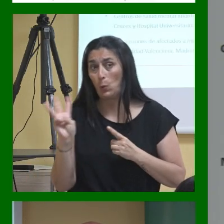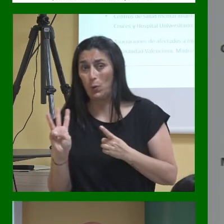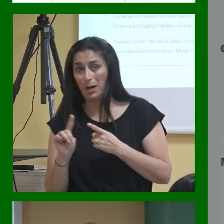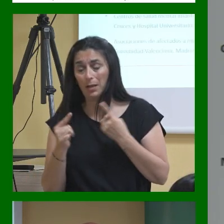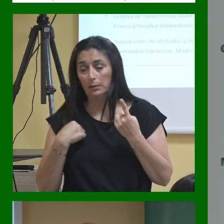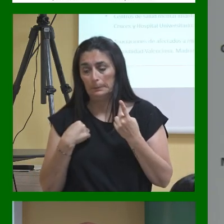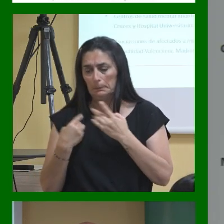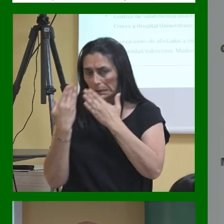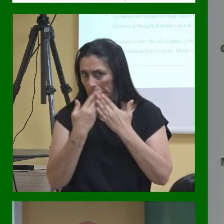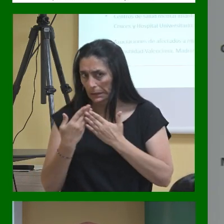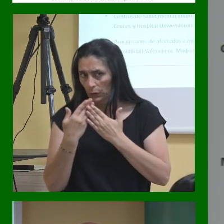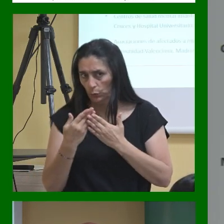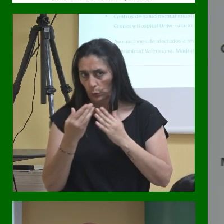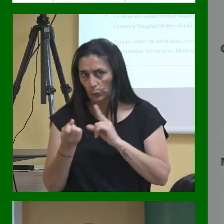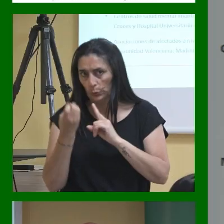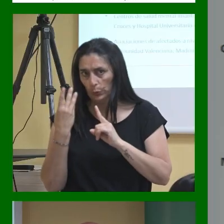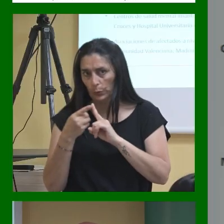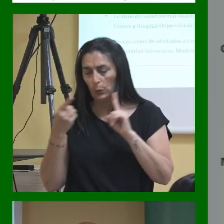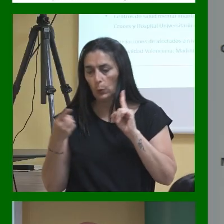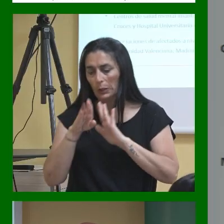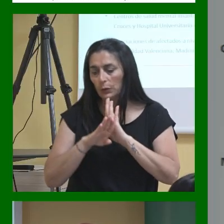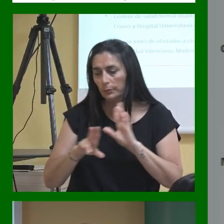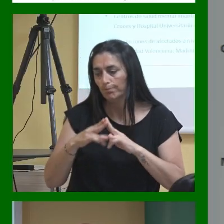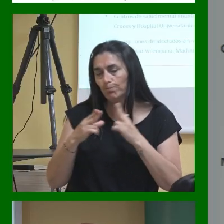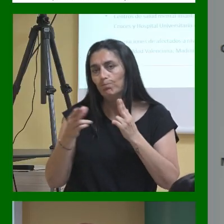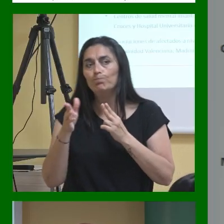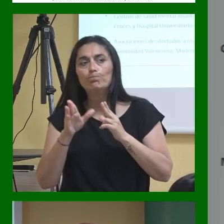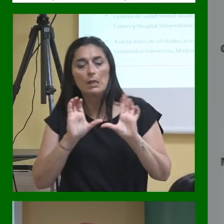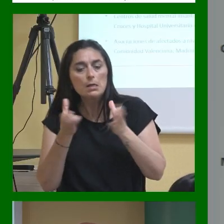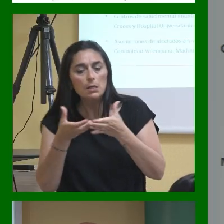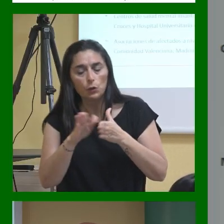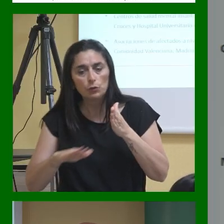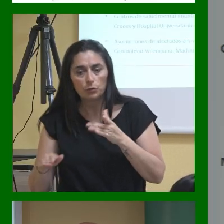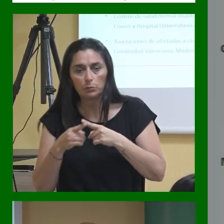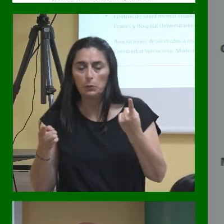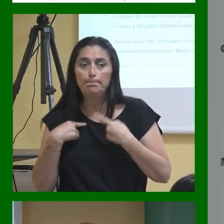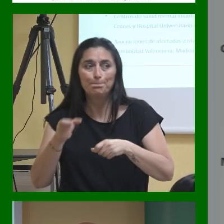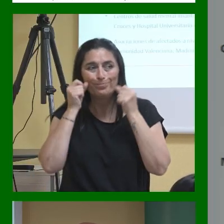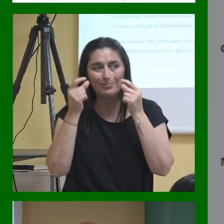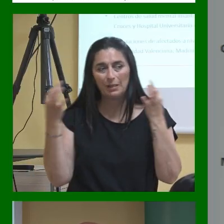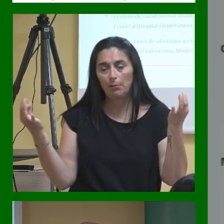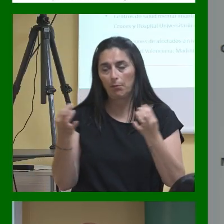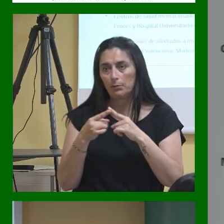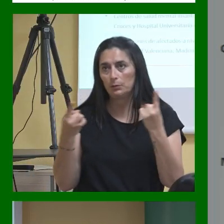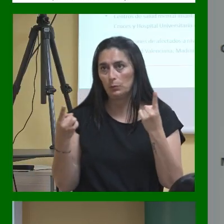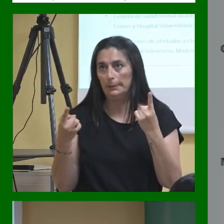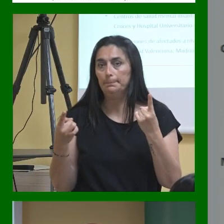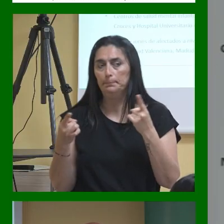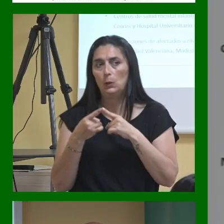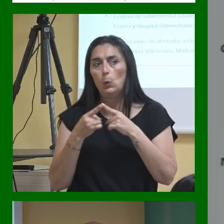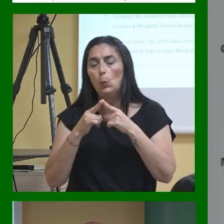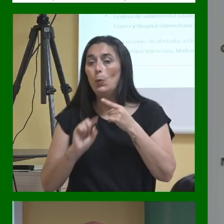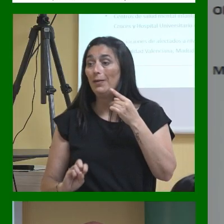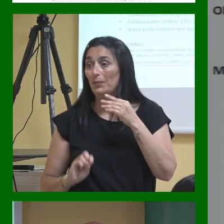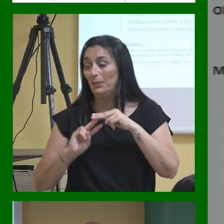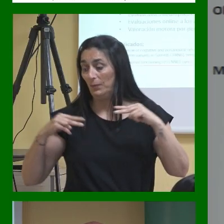algunos estudios, cognición social, población con niños, sobre todo aquí descubrimos que es el papel de los fenotipos. Con los